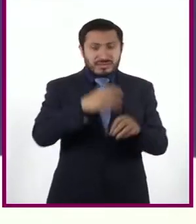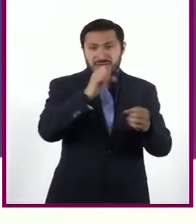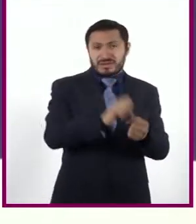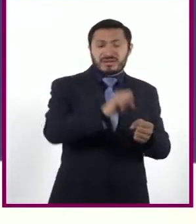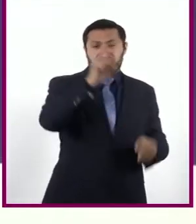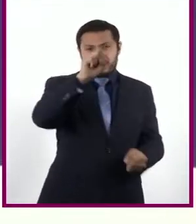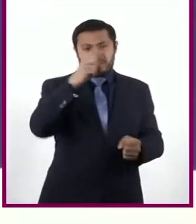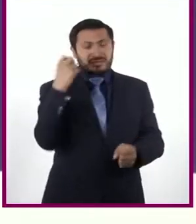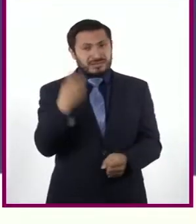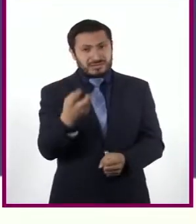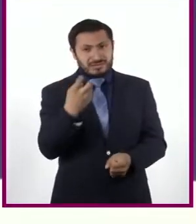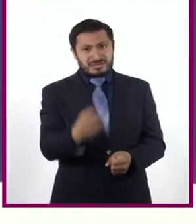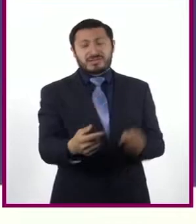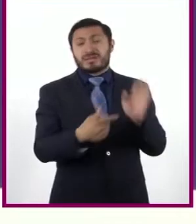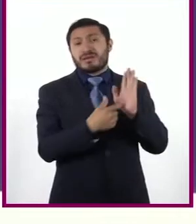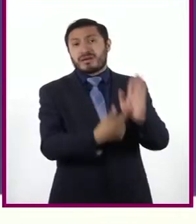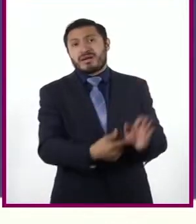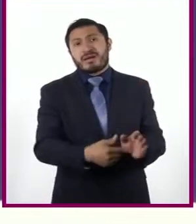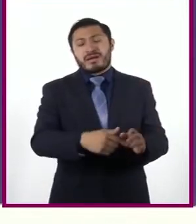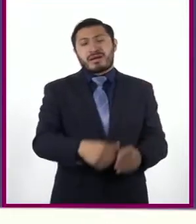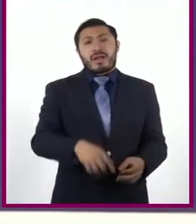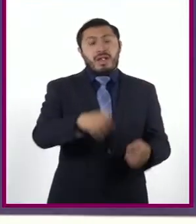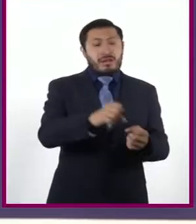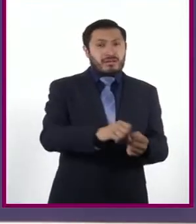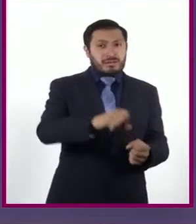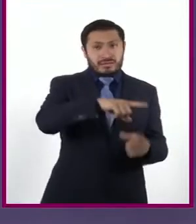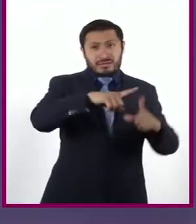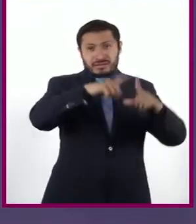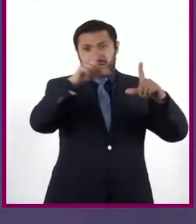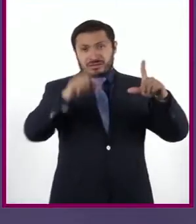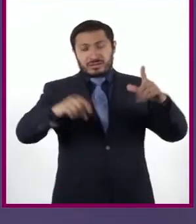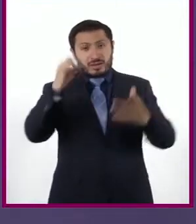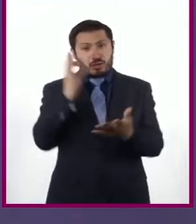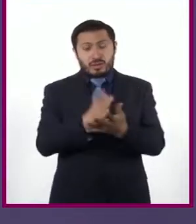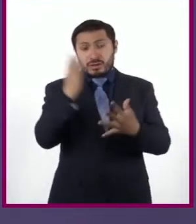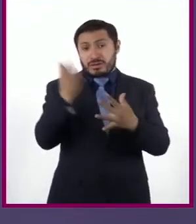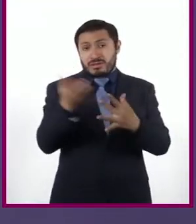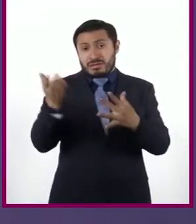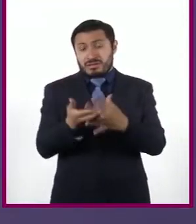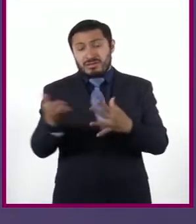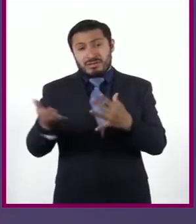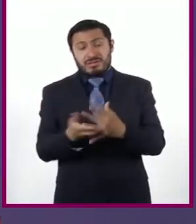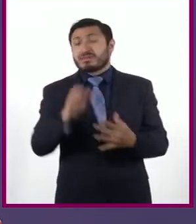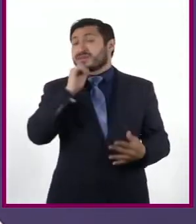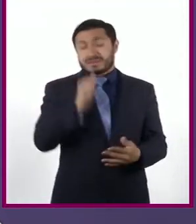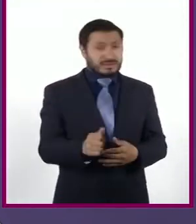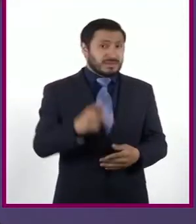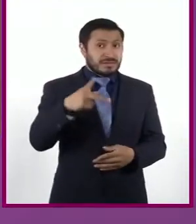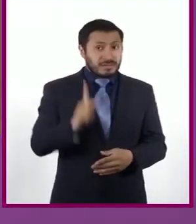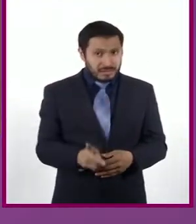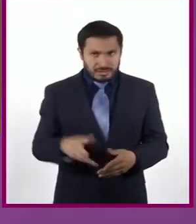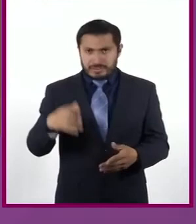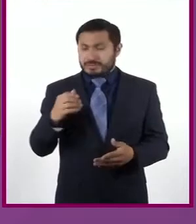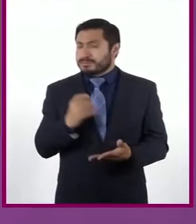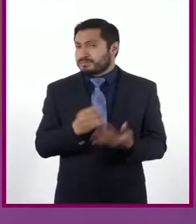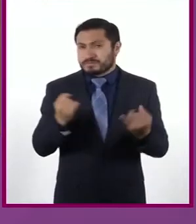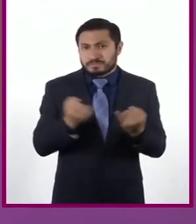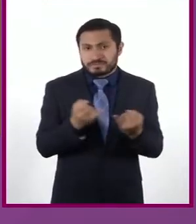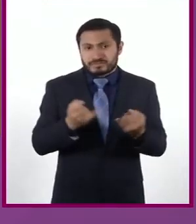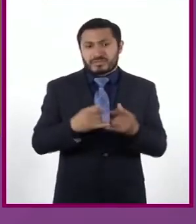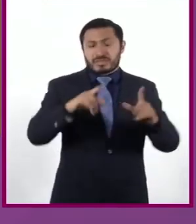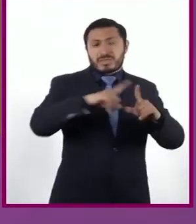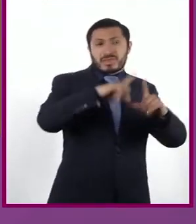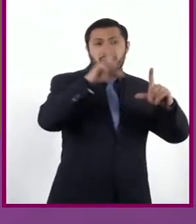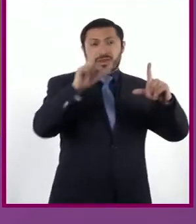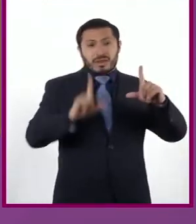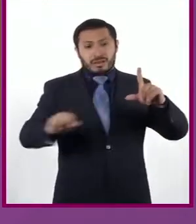establece que la nación mexicana es única e indivisible. pero además establece que la nación